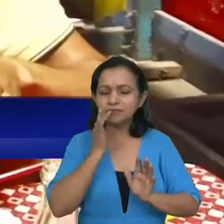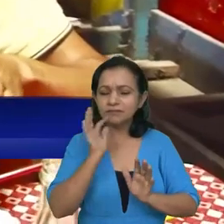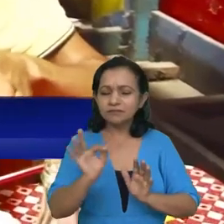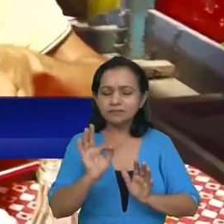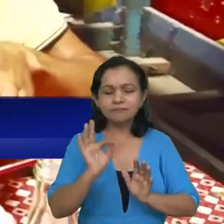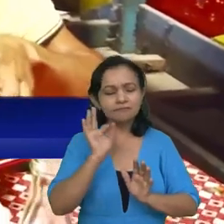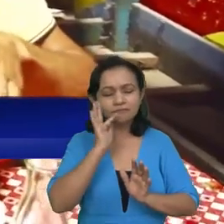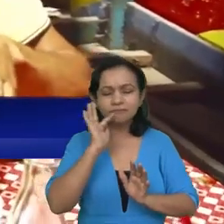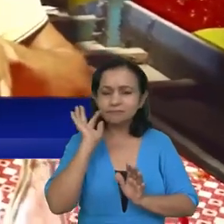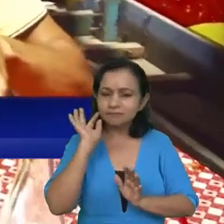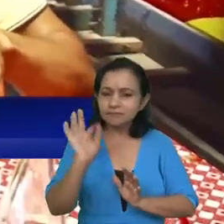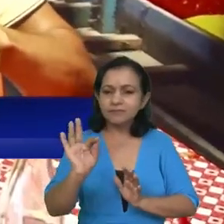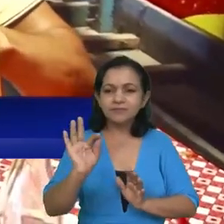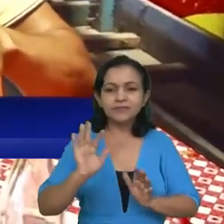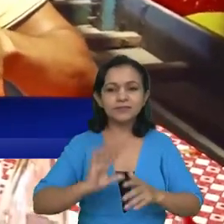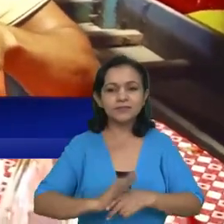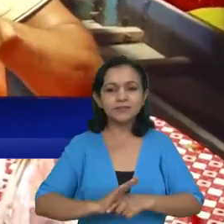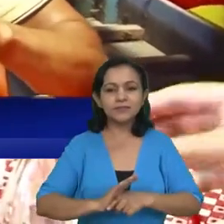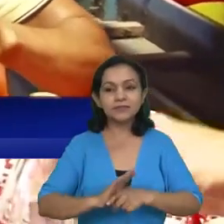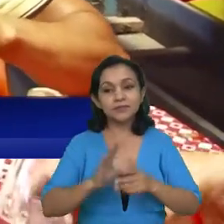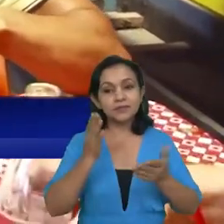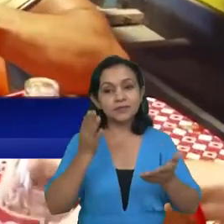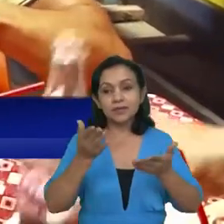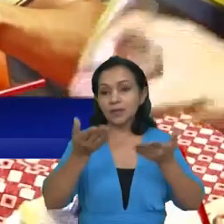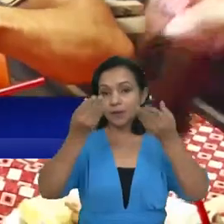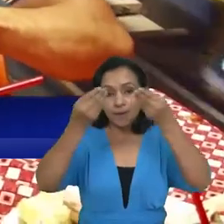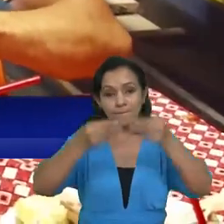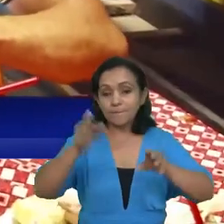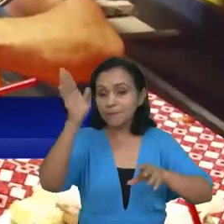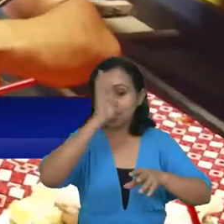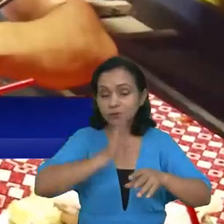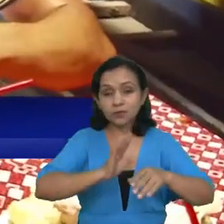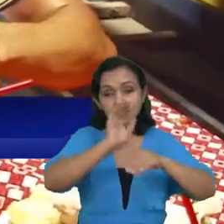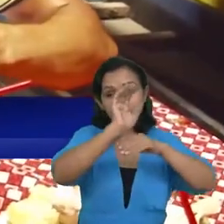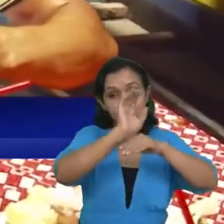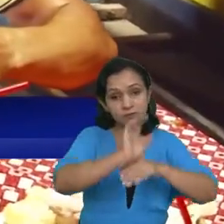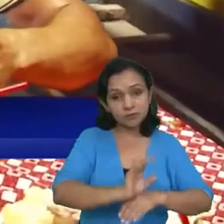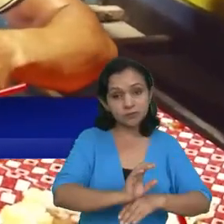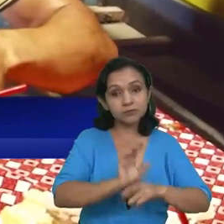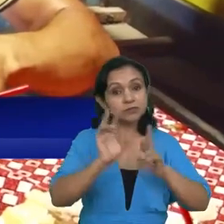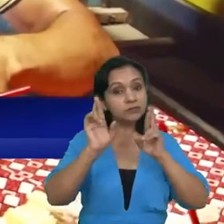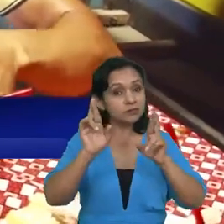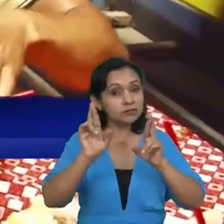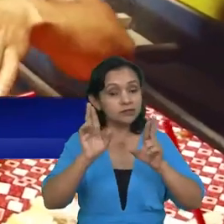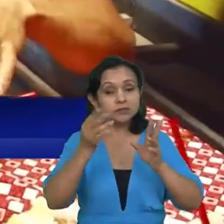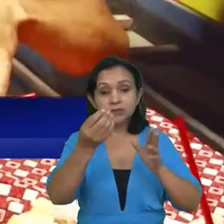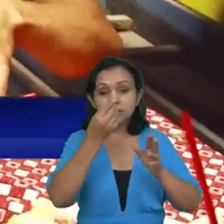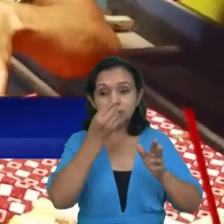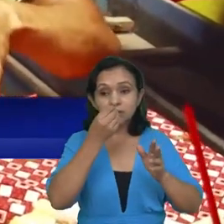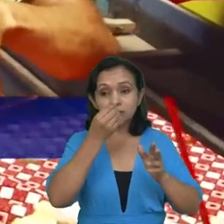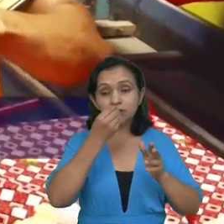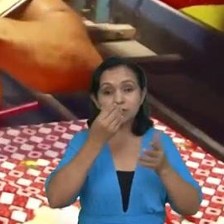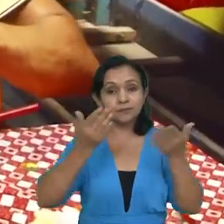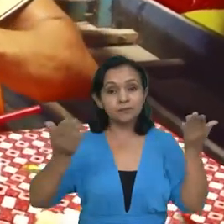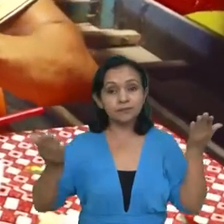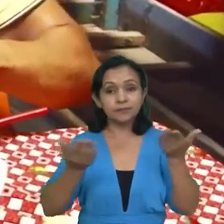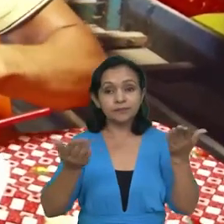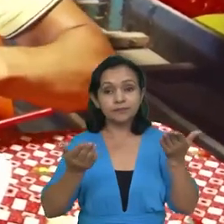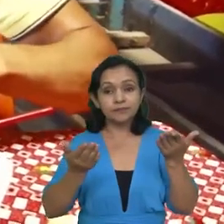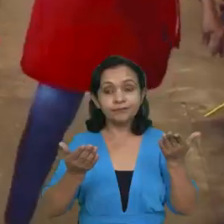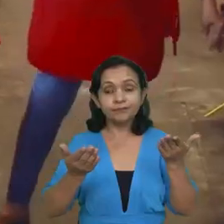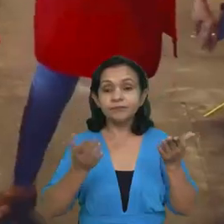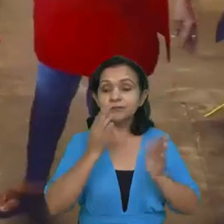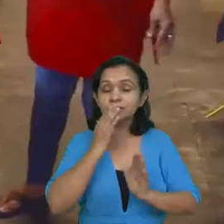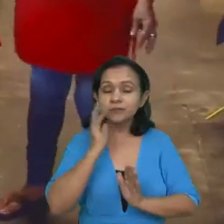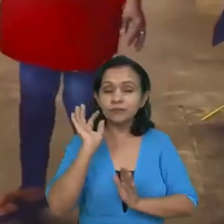riquísimo ojalá que nunca se pierda la tradición de estos alimentos tan tan